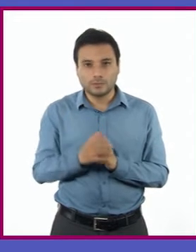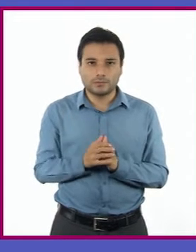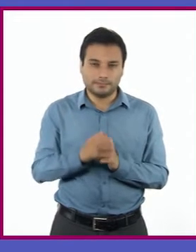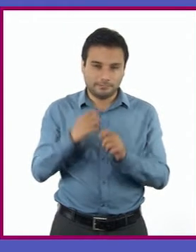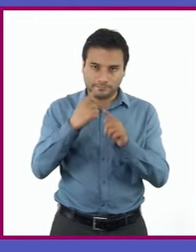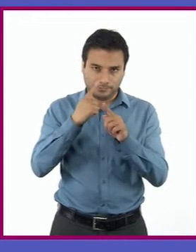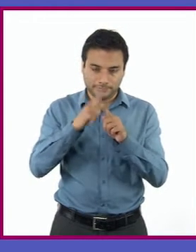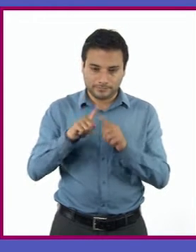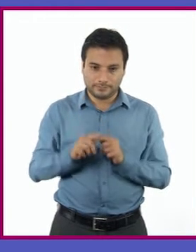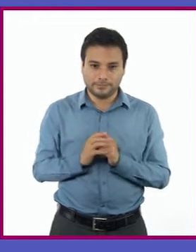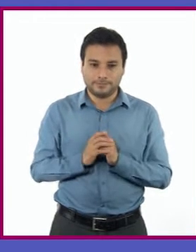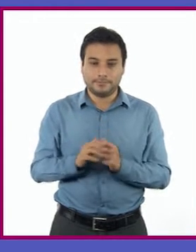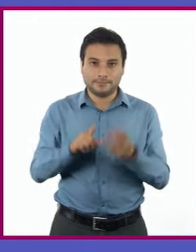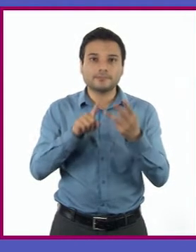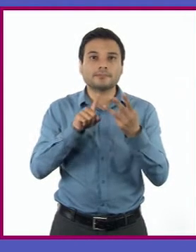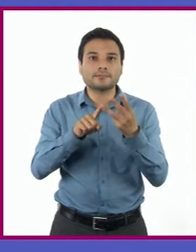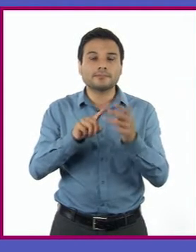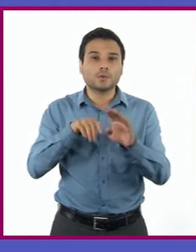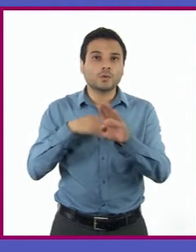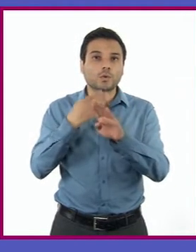eso, etc. Y los